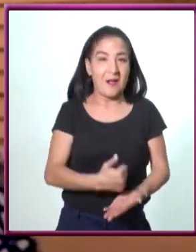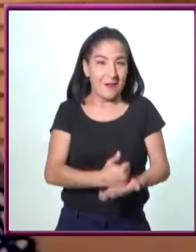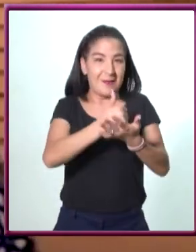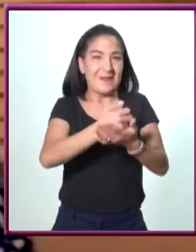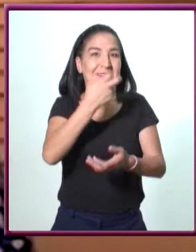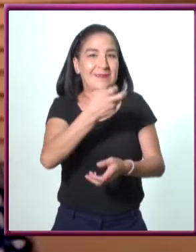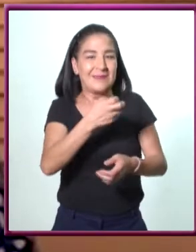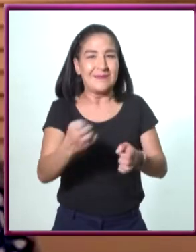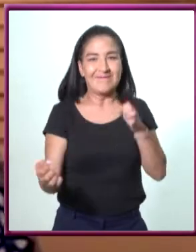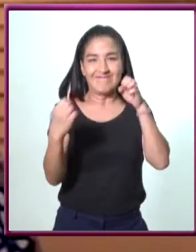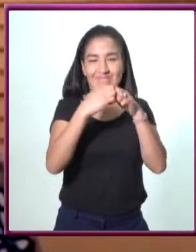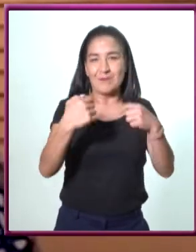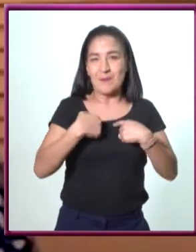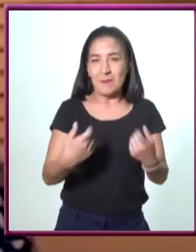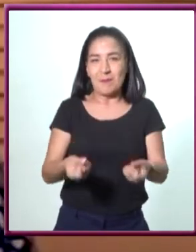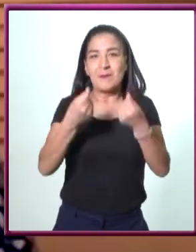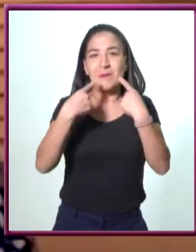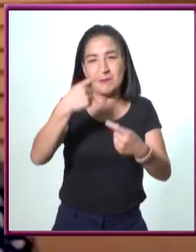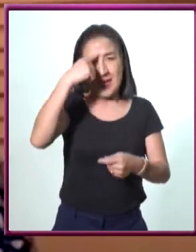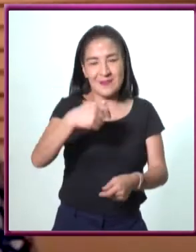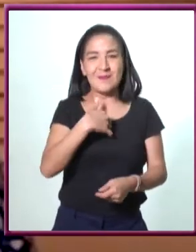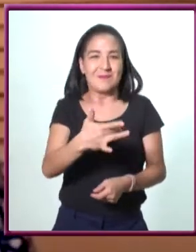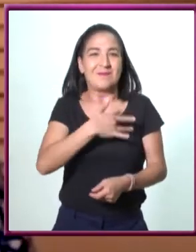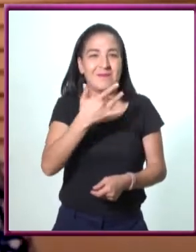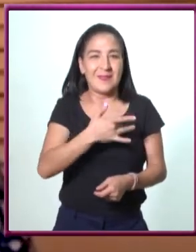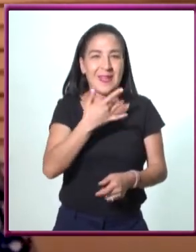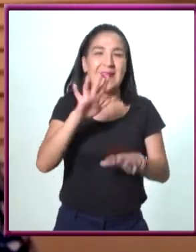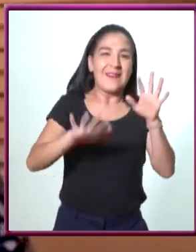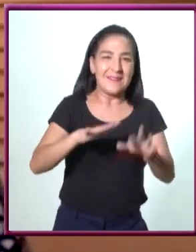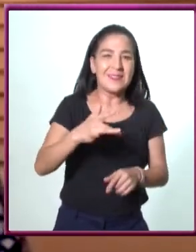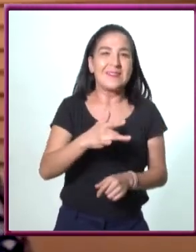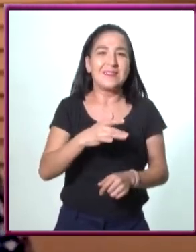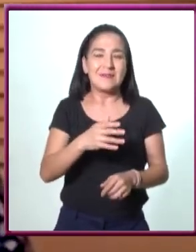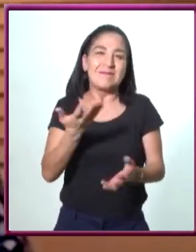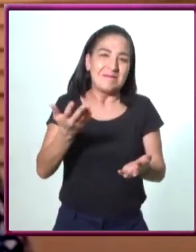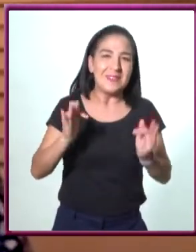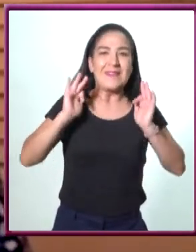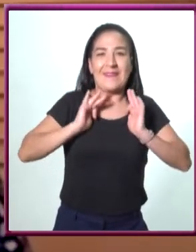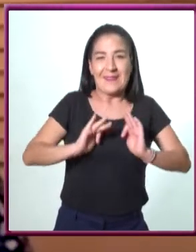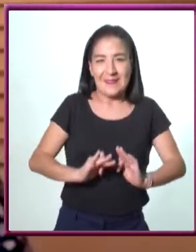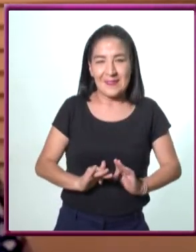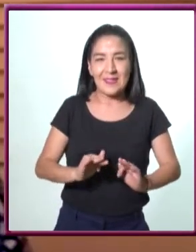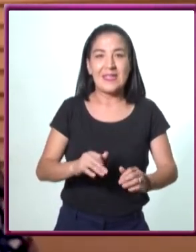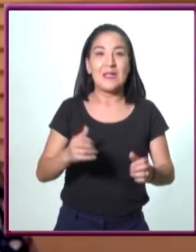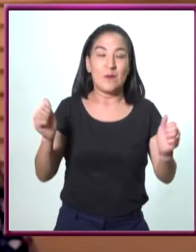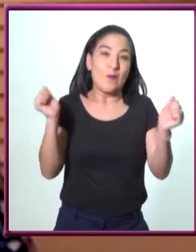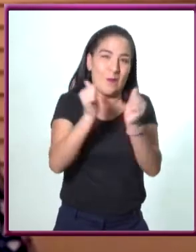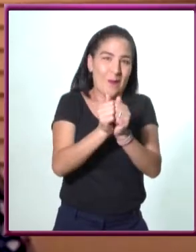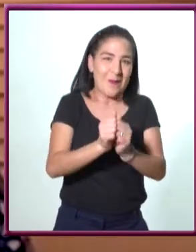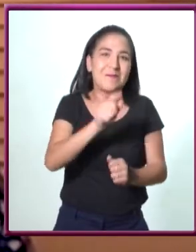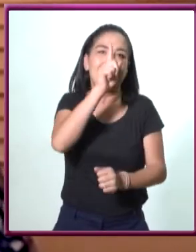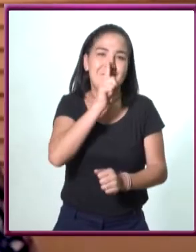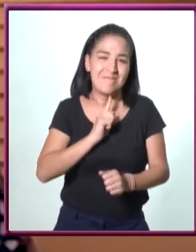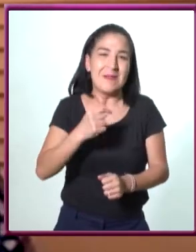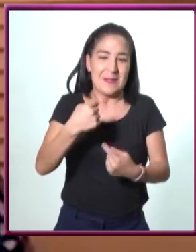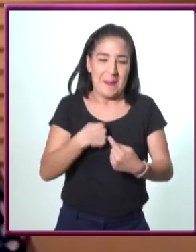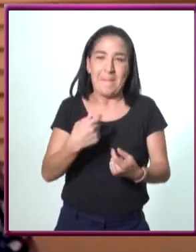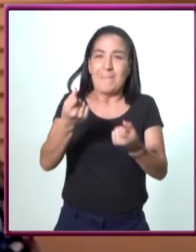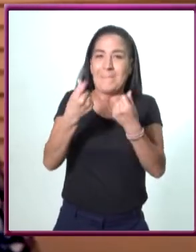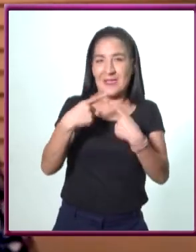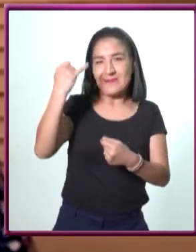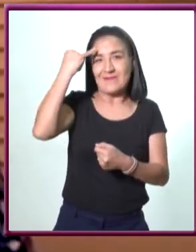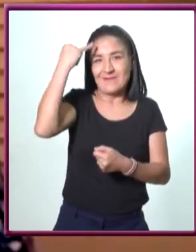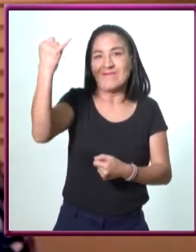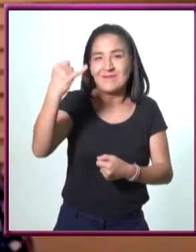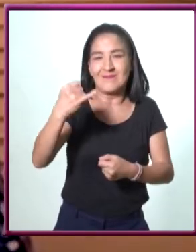ayuda este autoengaño a sentirme, aunque sea temporalmente, tranquila con la mentira, por decirlo así, que yo misma